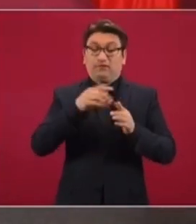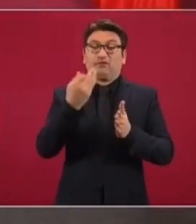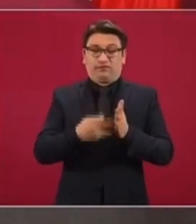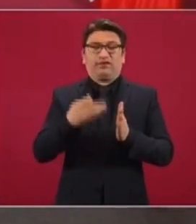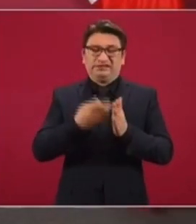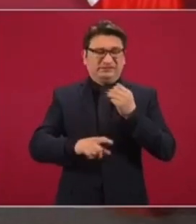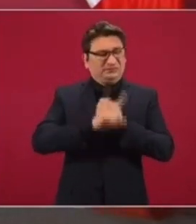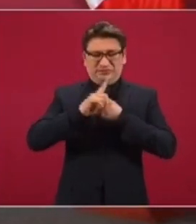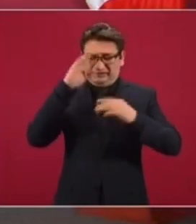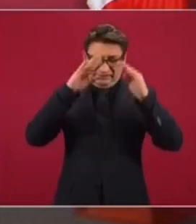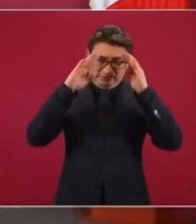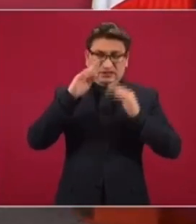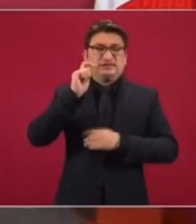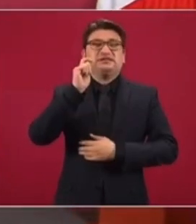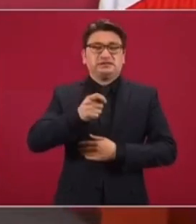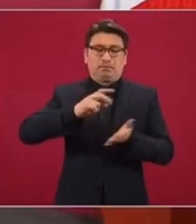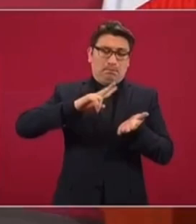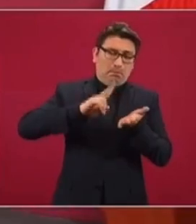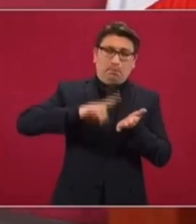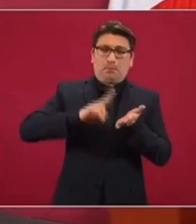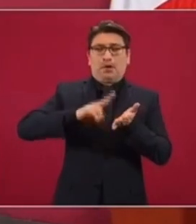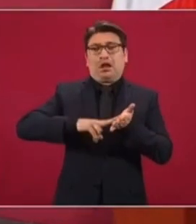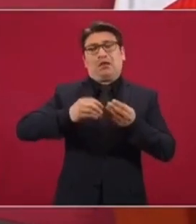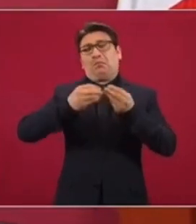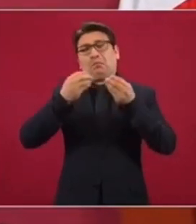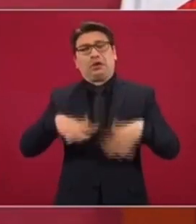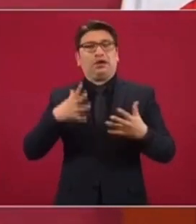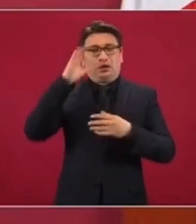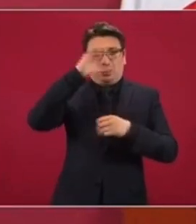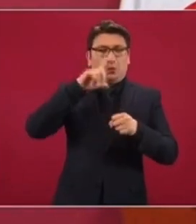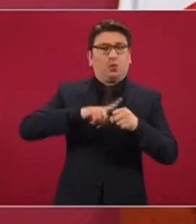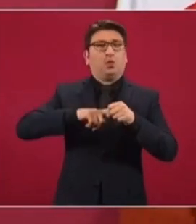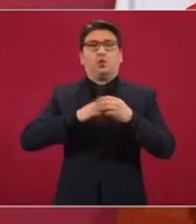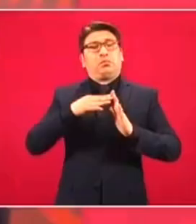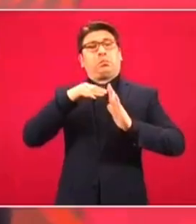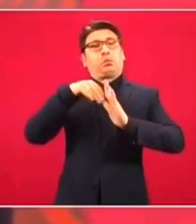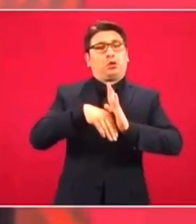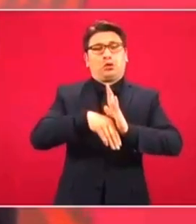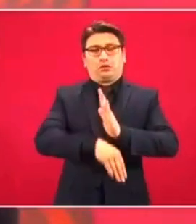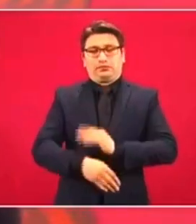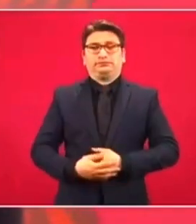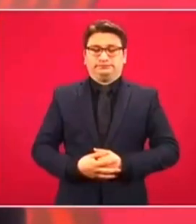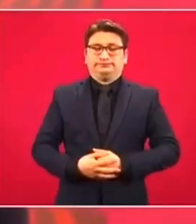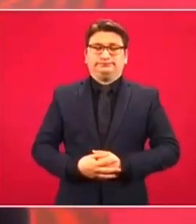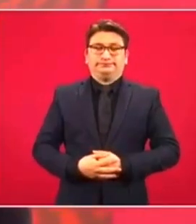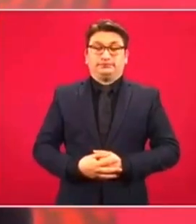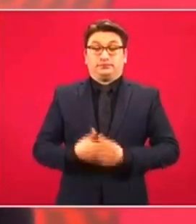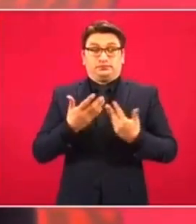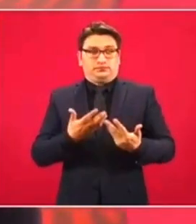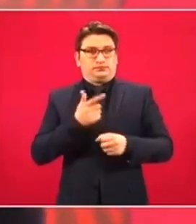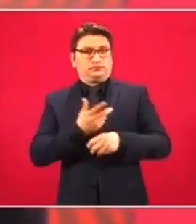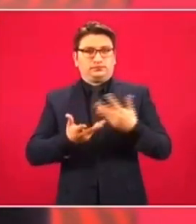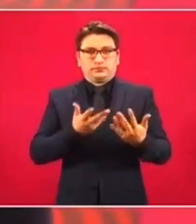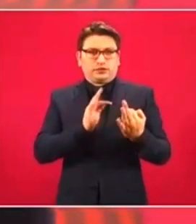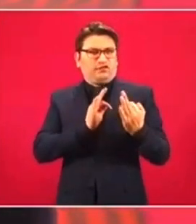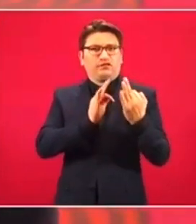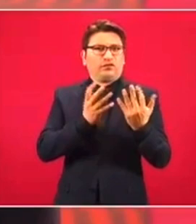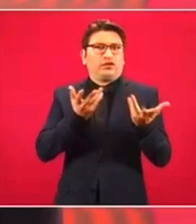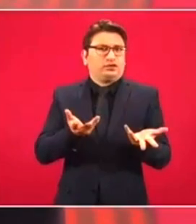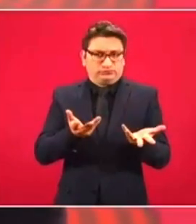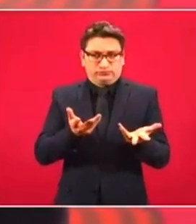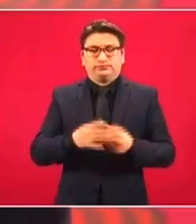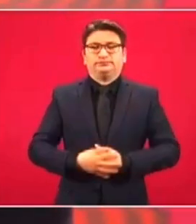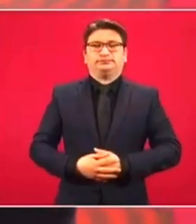crisis por pérdida de valores culturales, morales, espirituales. Y para enfrentar